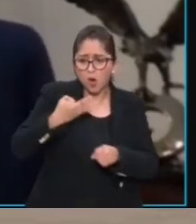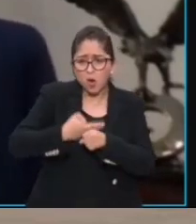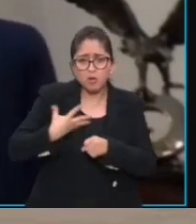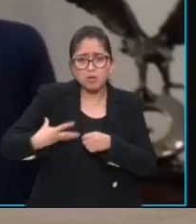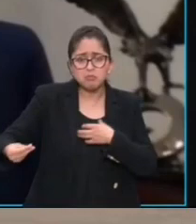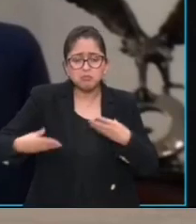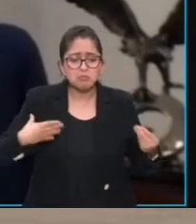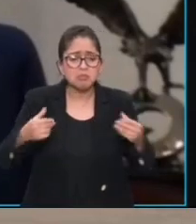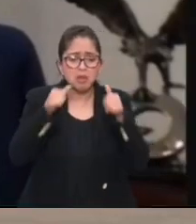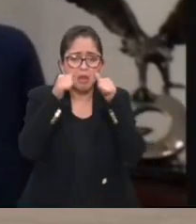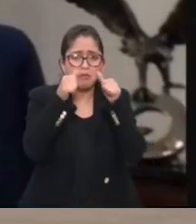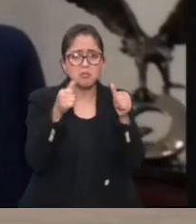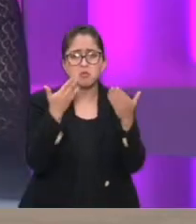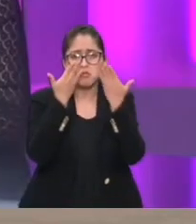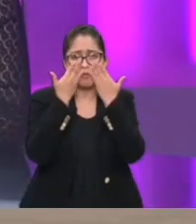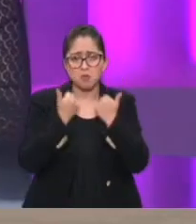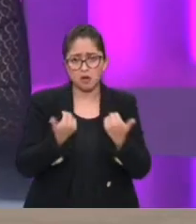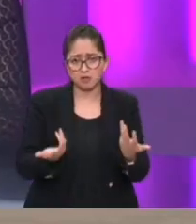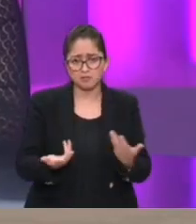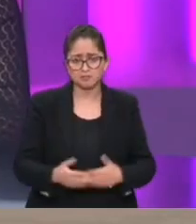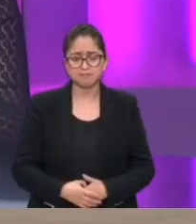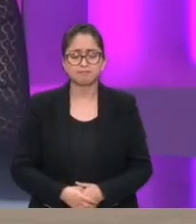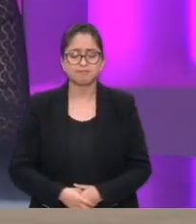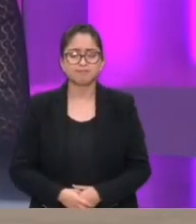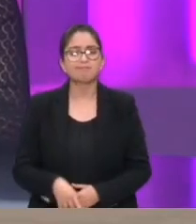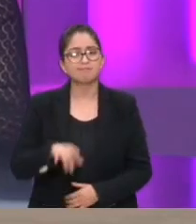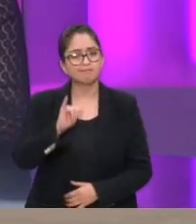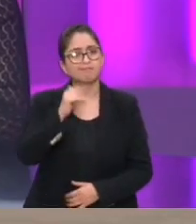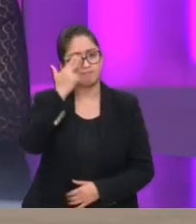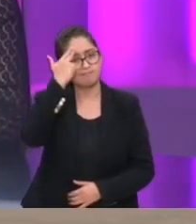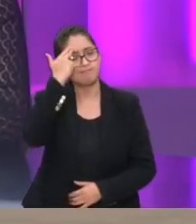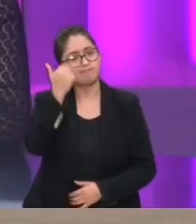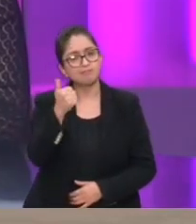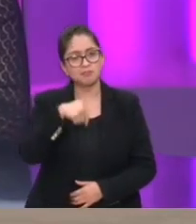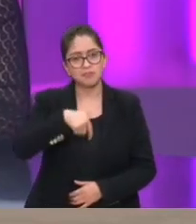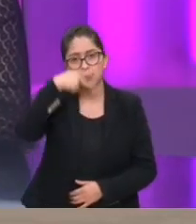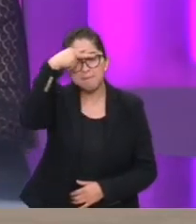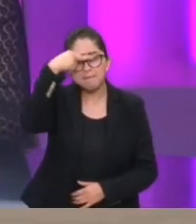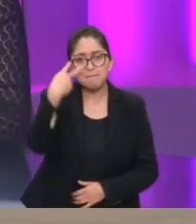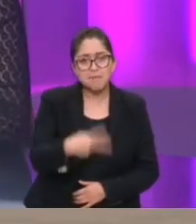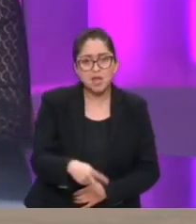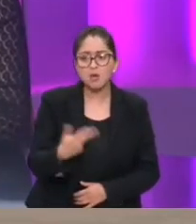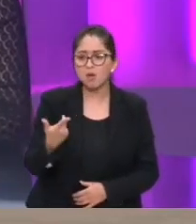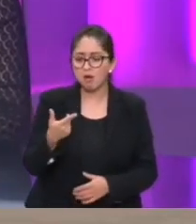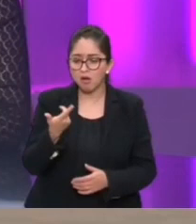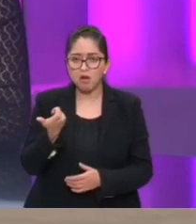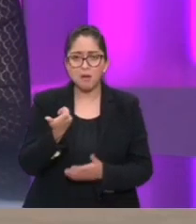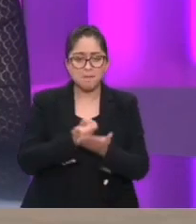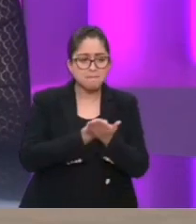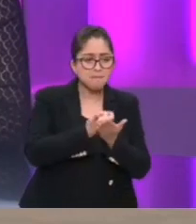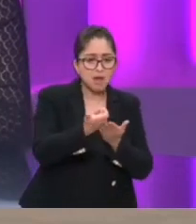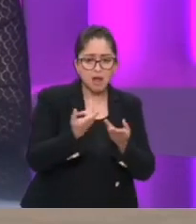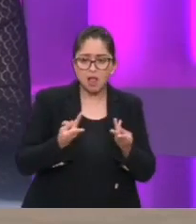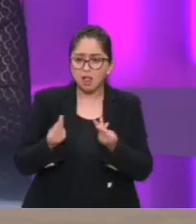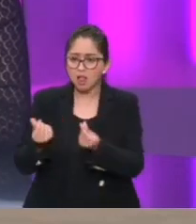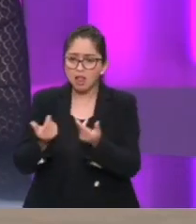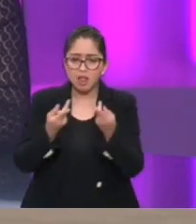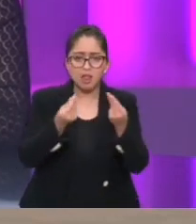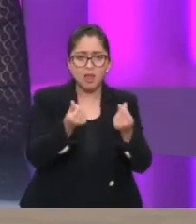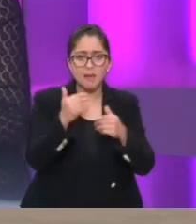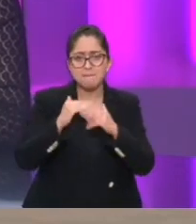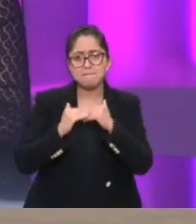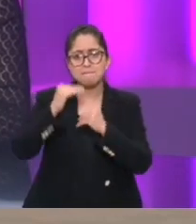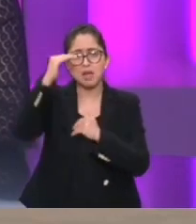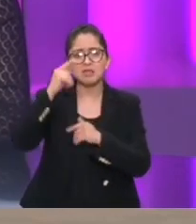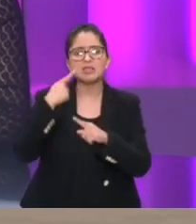dando. Efectivamente, México tiene uno de los gastos de bolsillo en salud más altos de toda la OCDE. Le